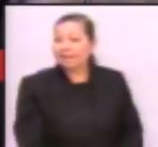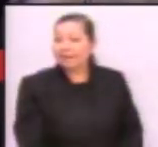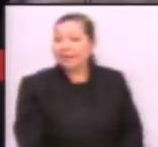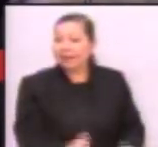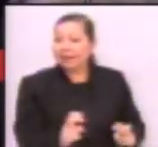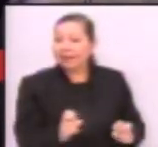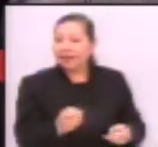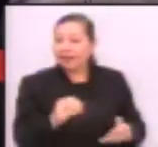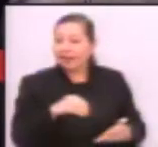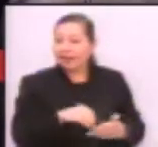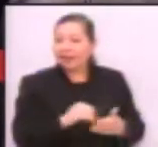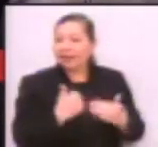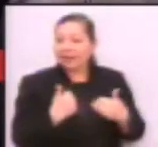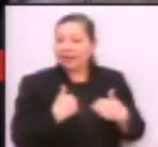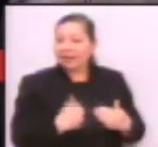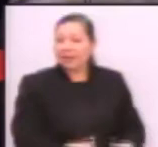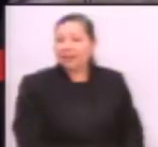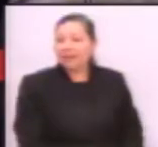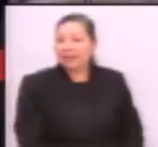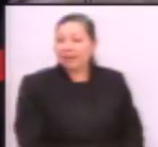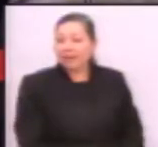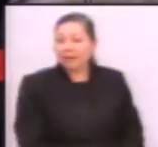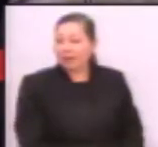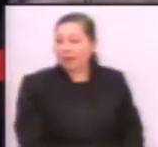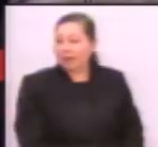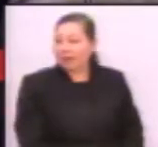el tema de las retenciones.